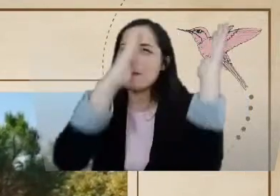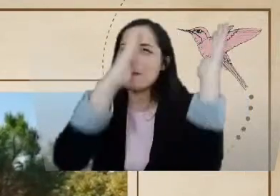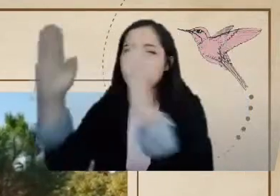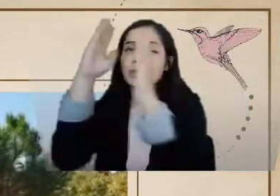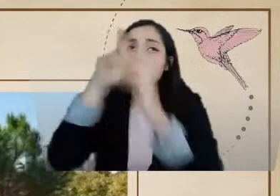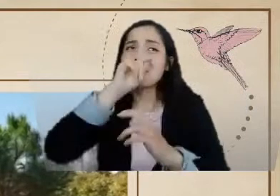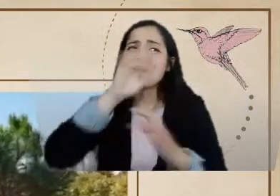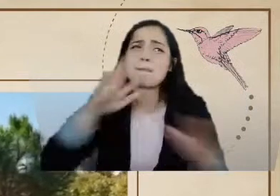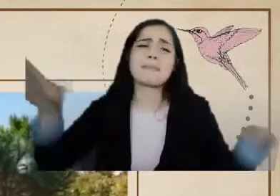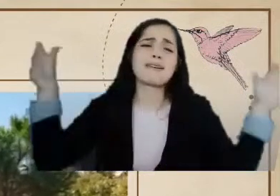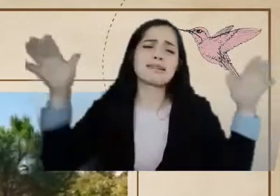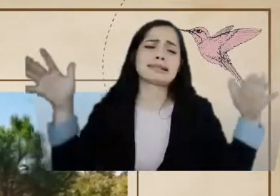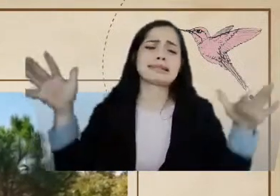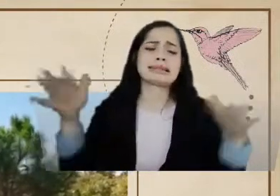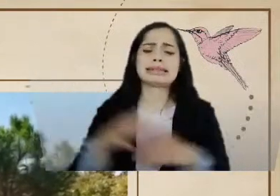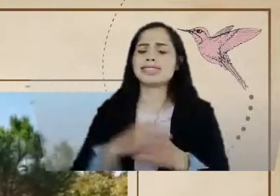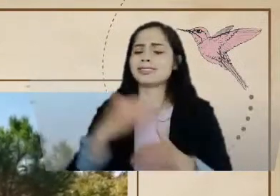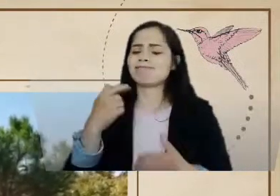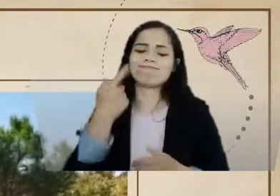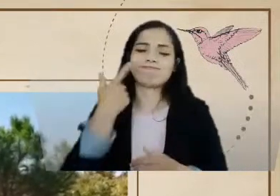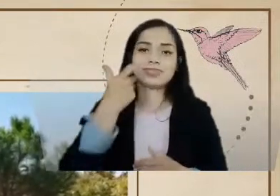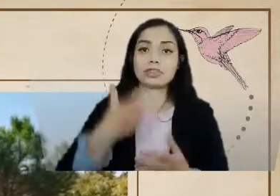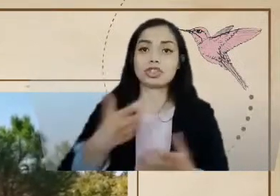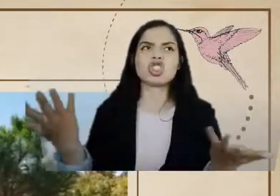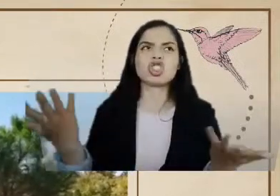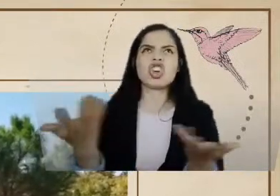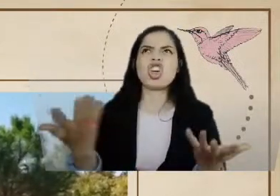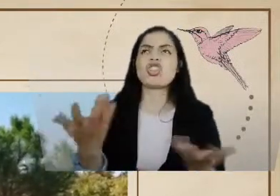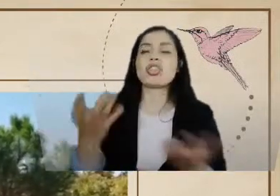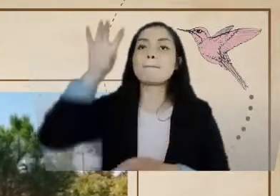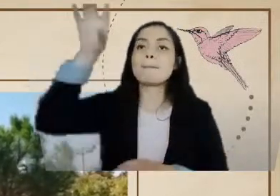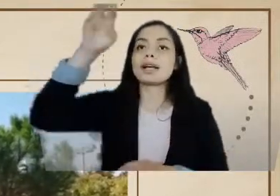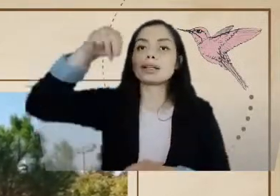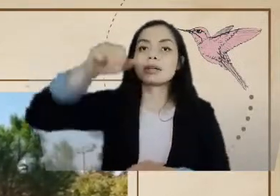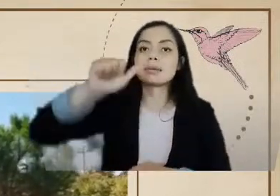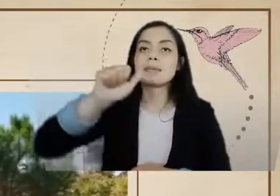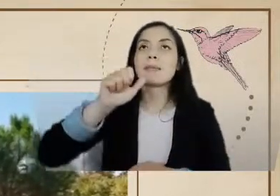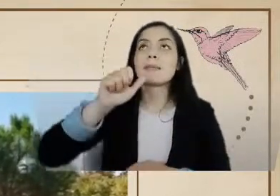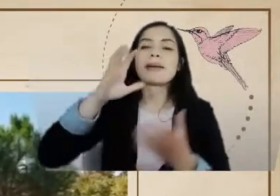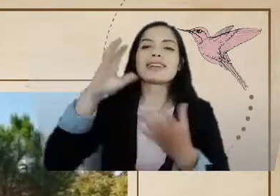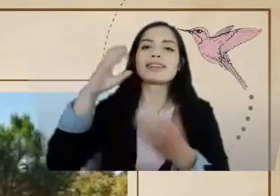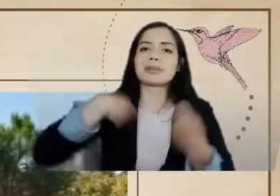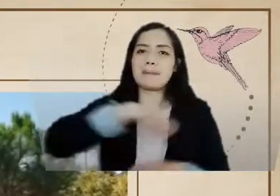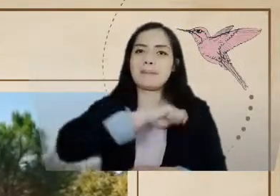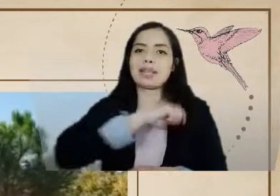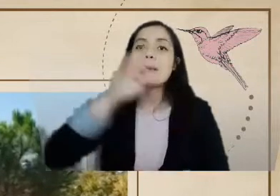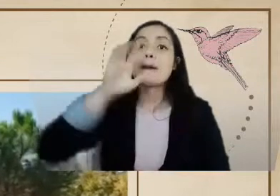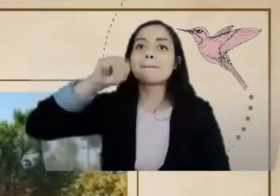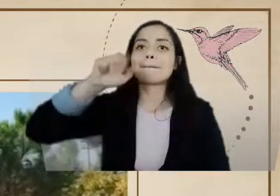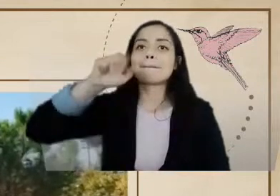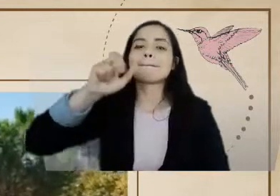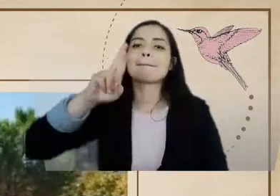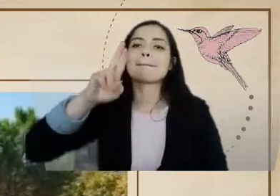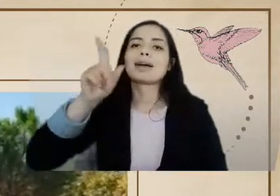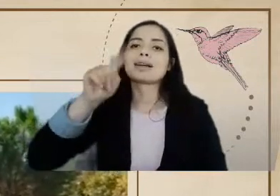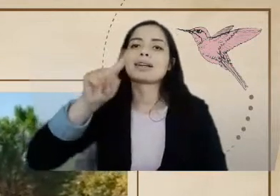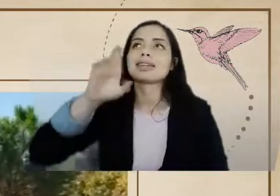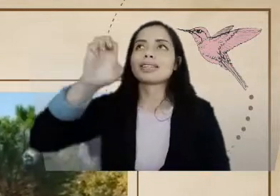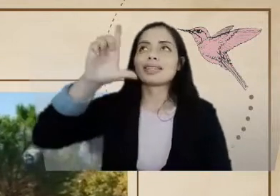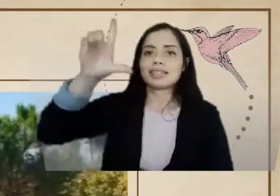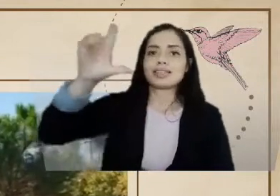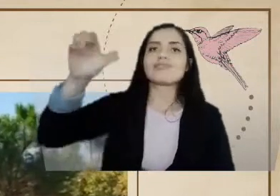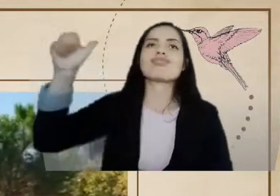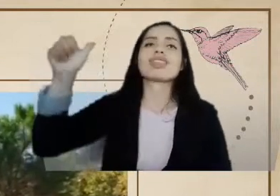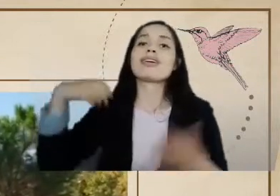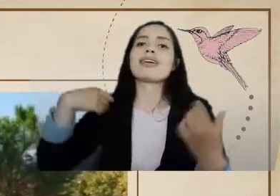la Naturaleza. Ha habido un diálogo global sobre la importancia de trabajar todos por la conservación de la naturaleza.